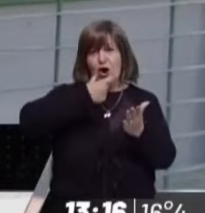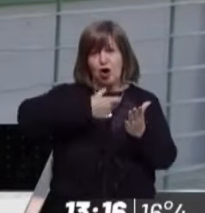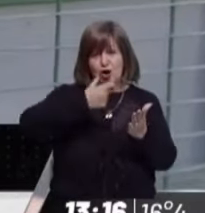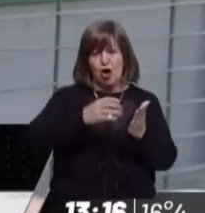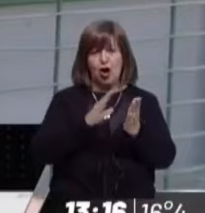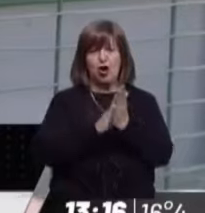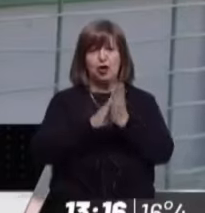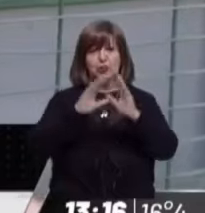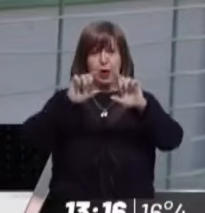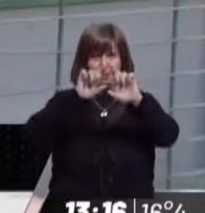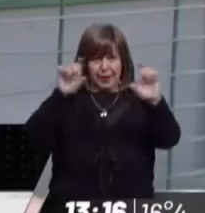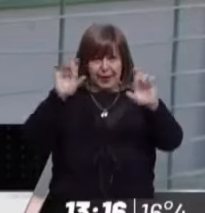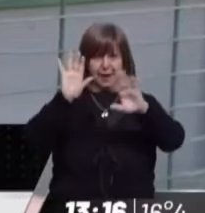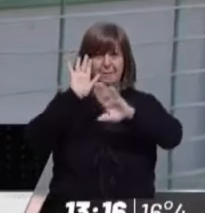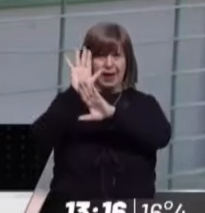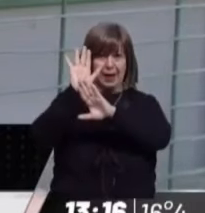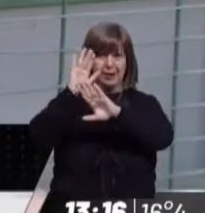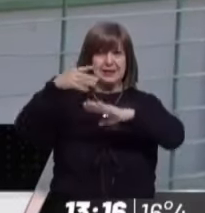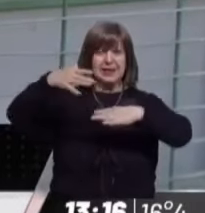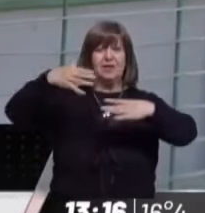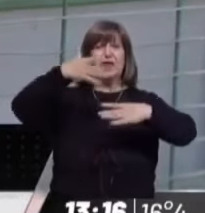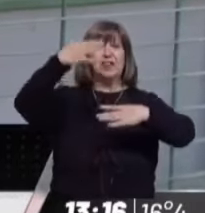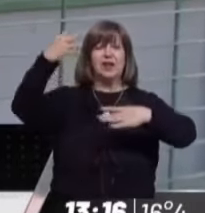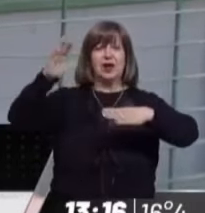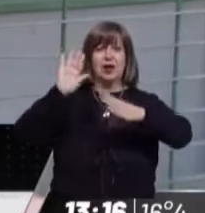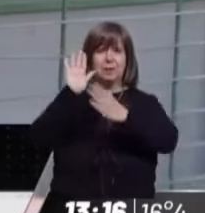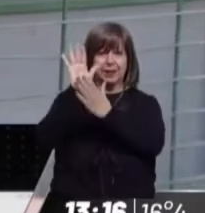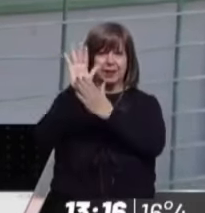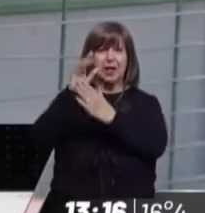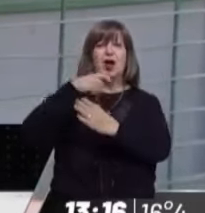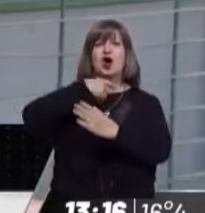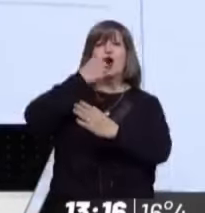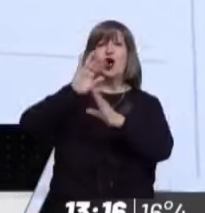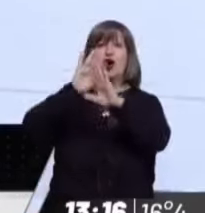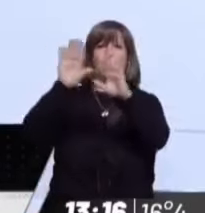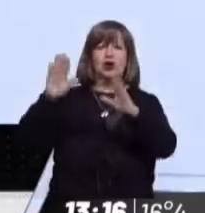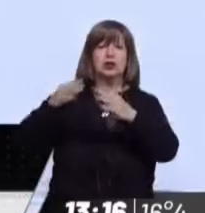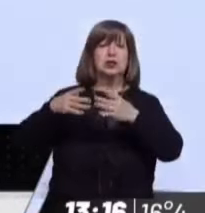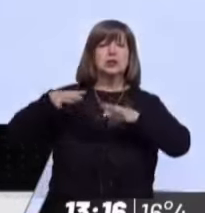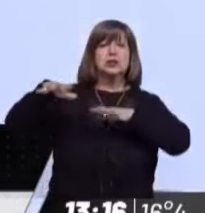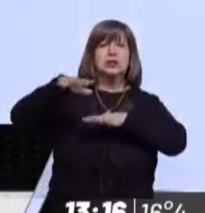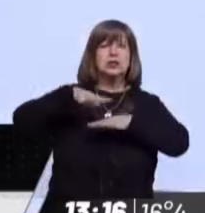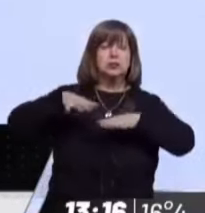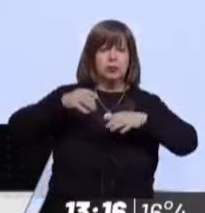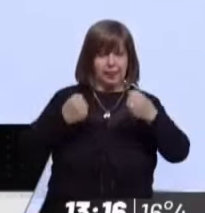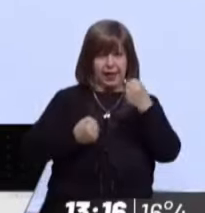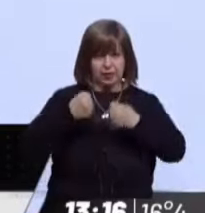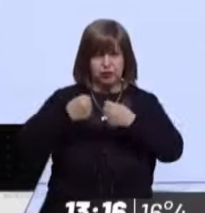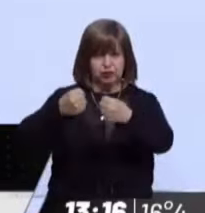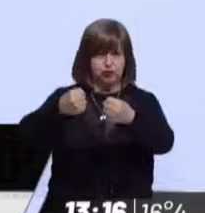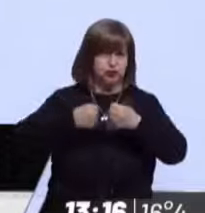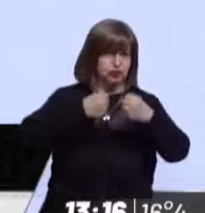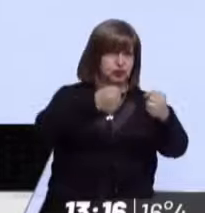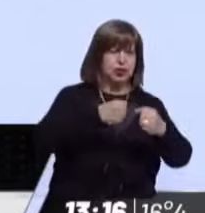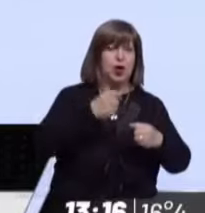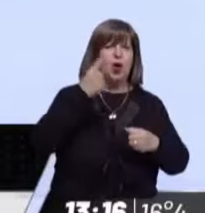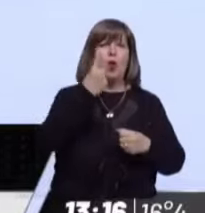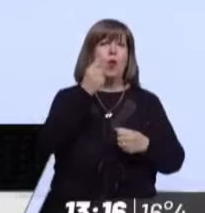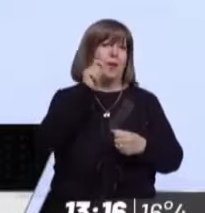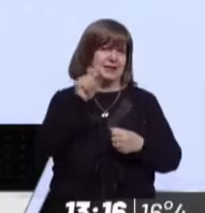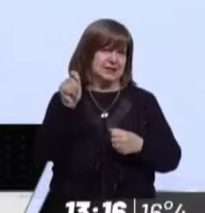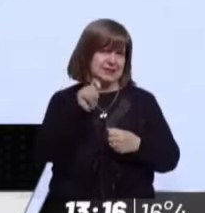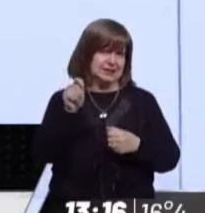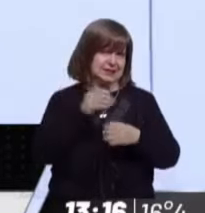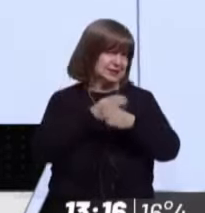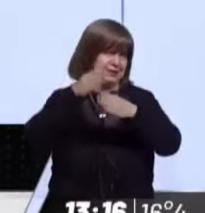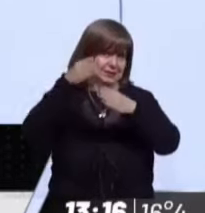cual va pegado en el parabrisas y bueno, y con eso puedes circular 30 días. Como están con falta de